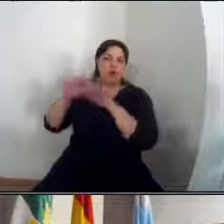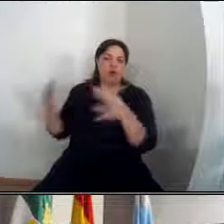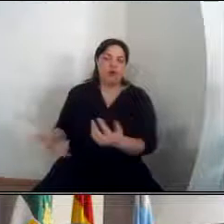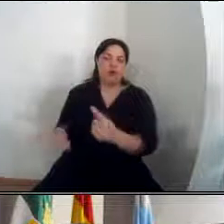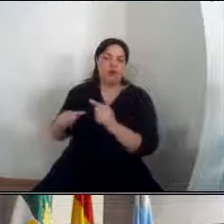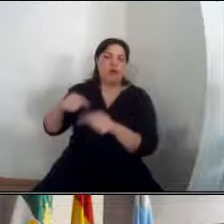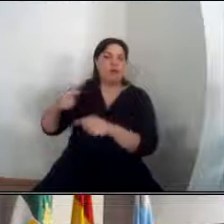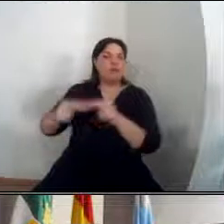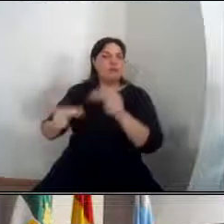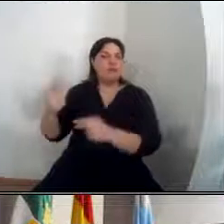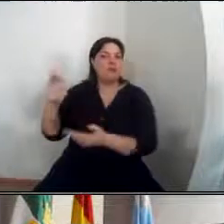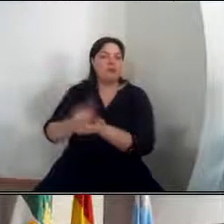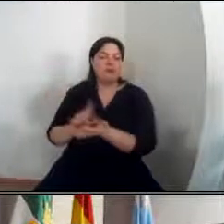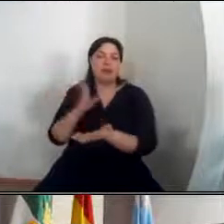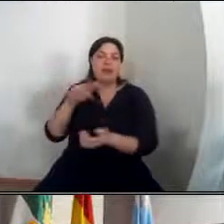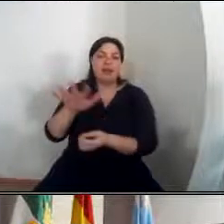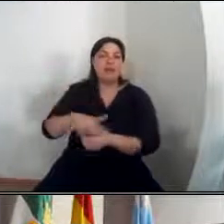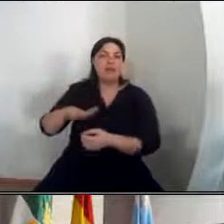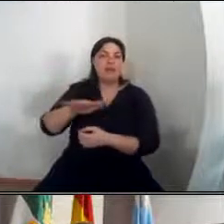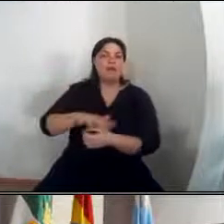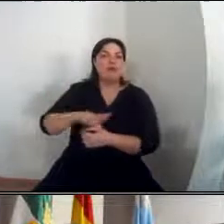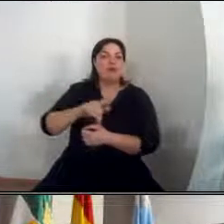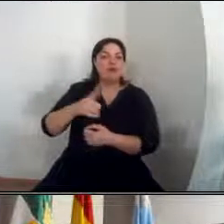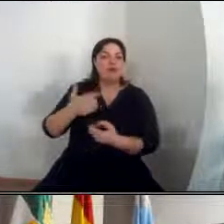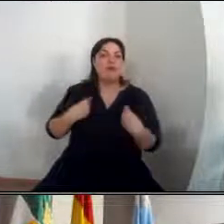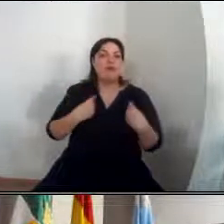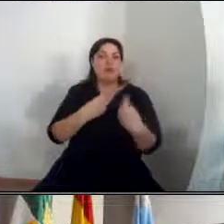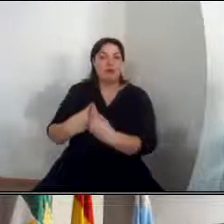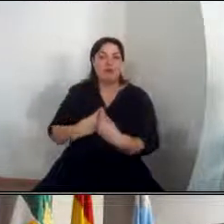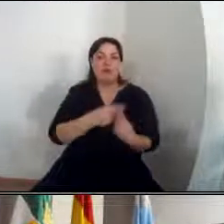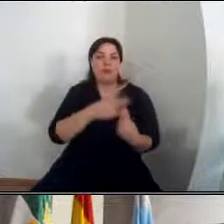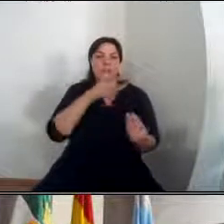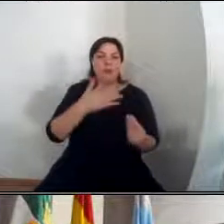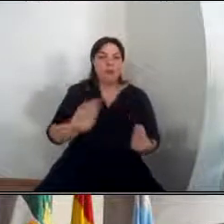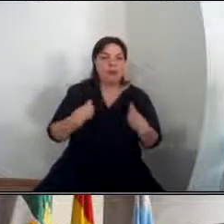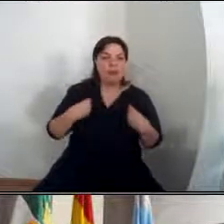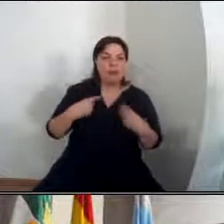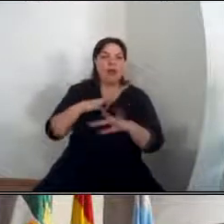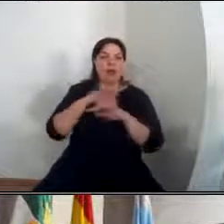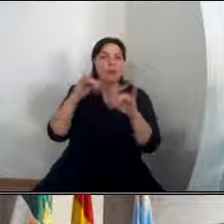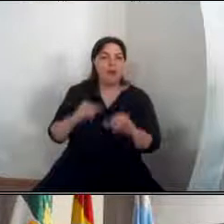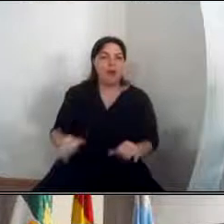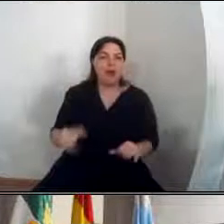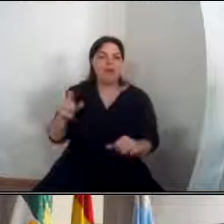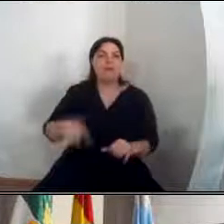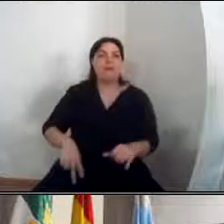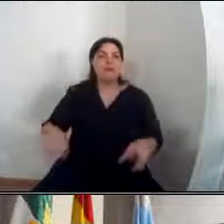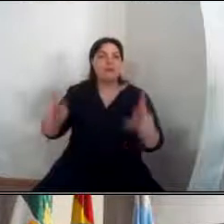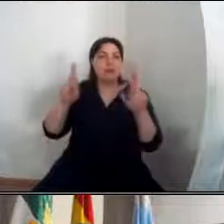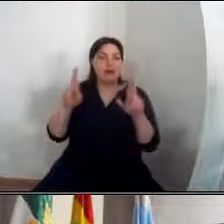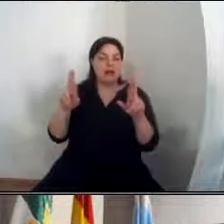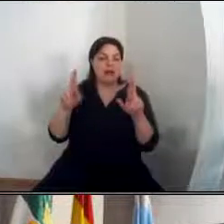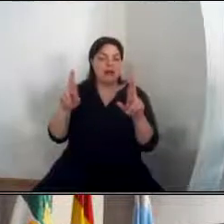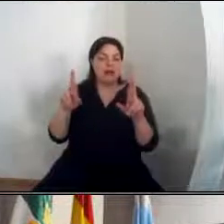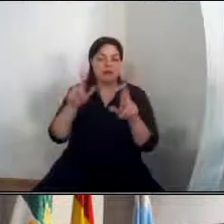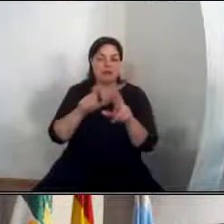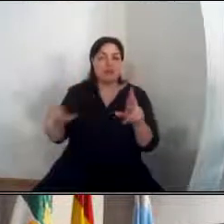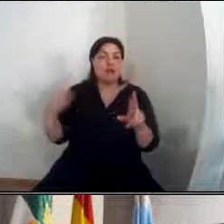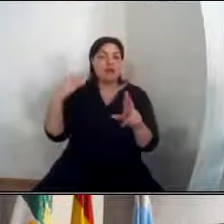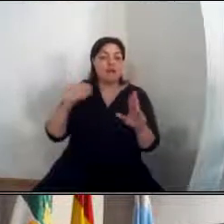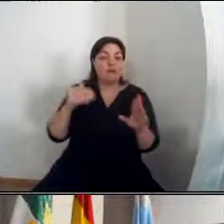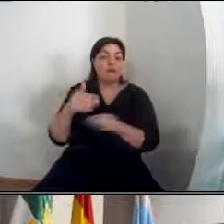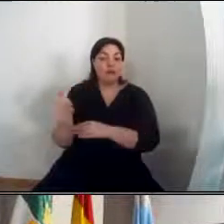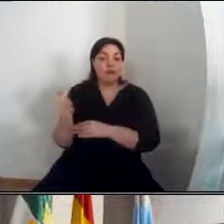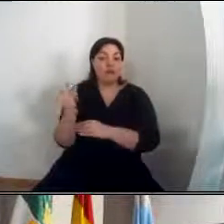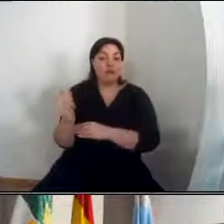que habitamos todos, que es un espacio para la vida, para la paz, para la esperanza de nuestros jóvenes,